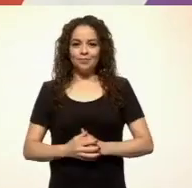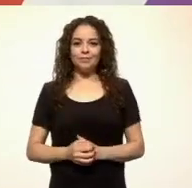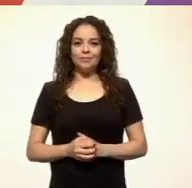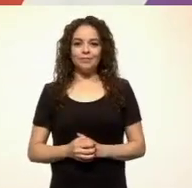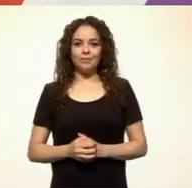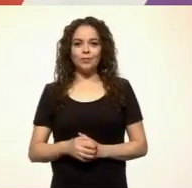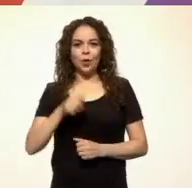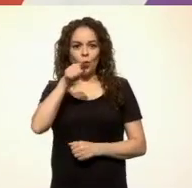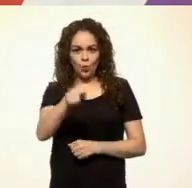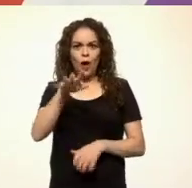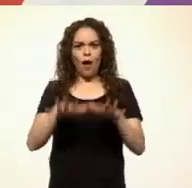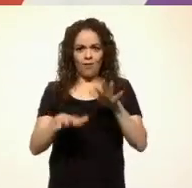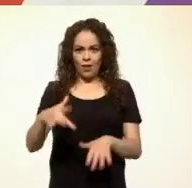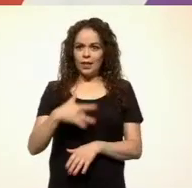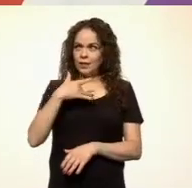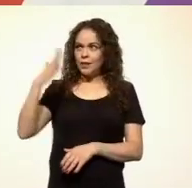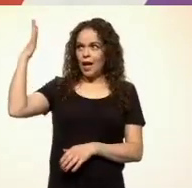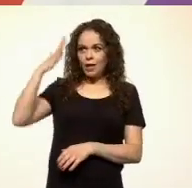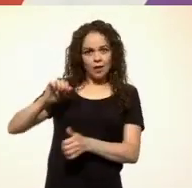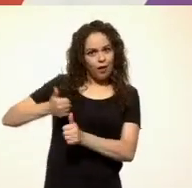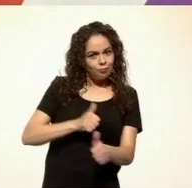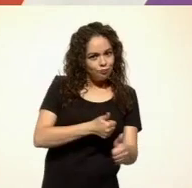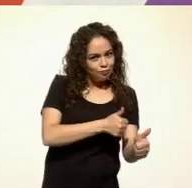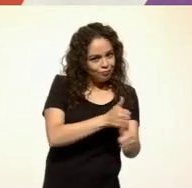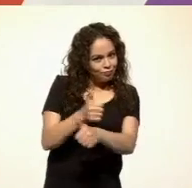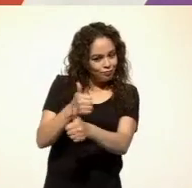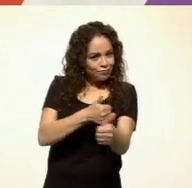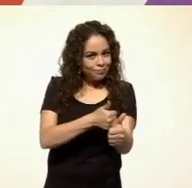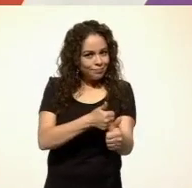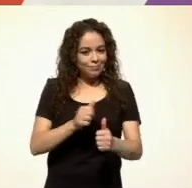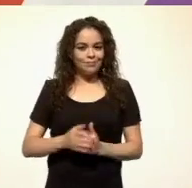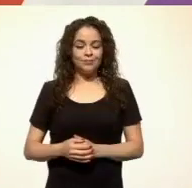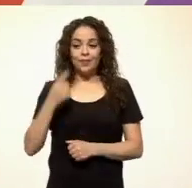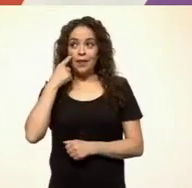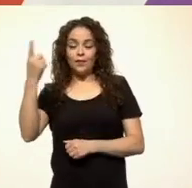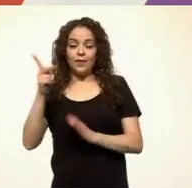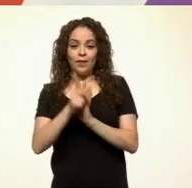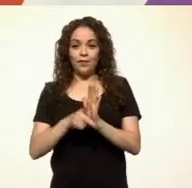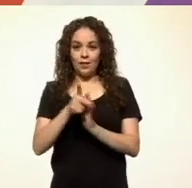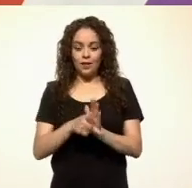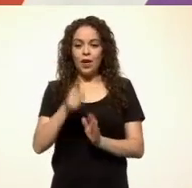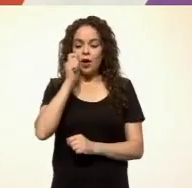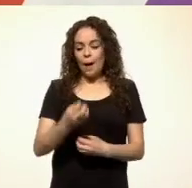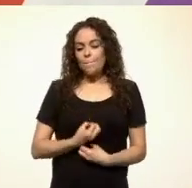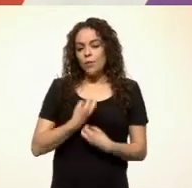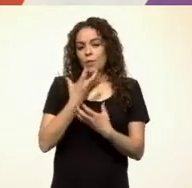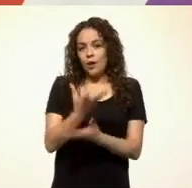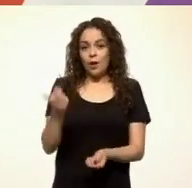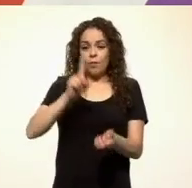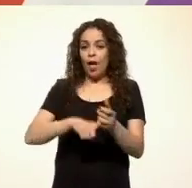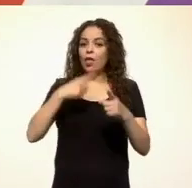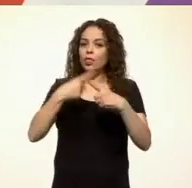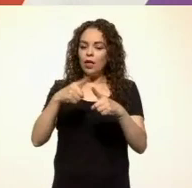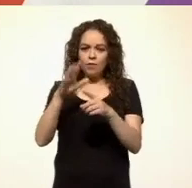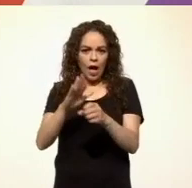perseguido por el sol? En los siguientes videos se presentan poemas acerca de distintos animales como